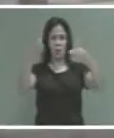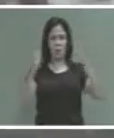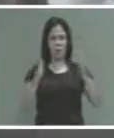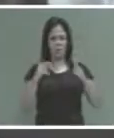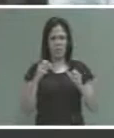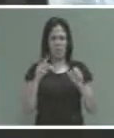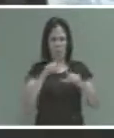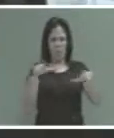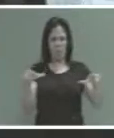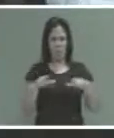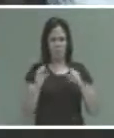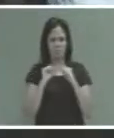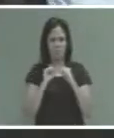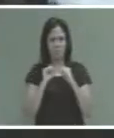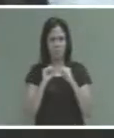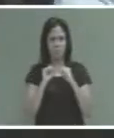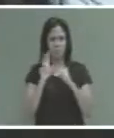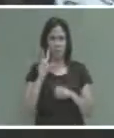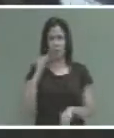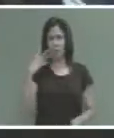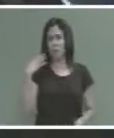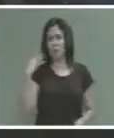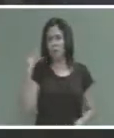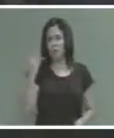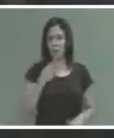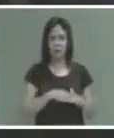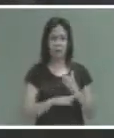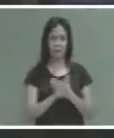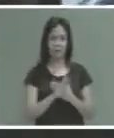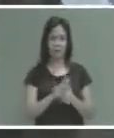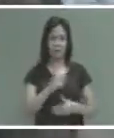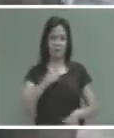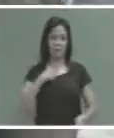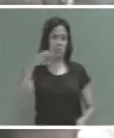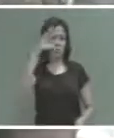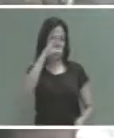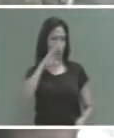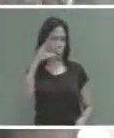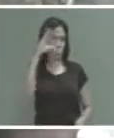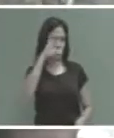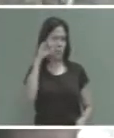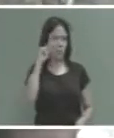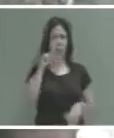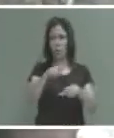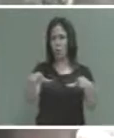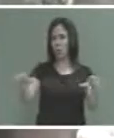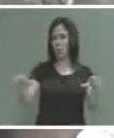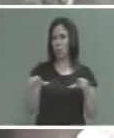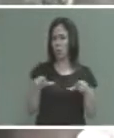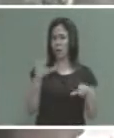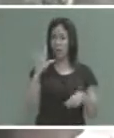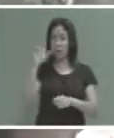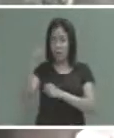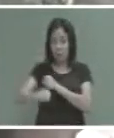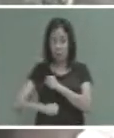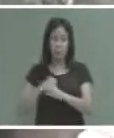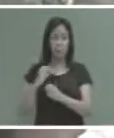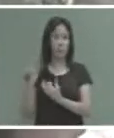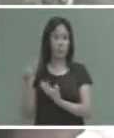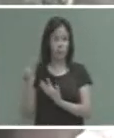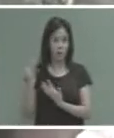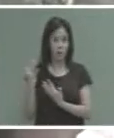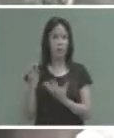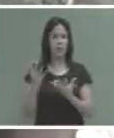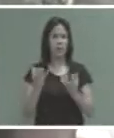que no nos invitan a entrar. Entonces, yo estaba buscando un lugar, nos tomó 3 años para realizar la exposición por eso, porque estamos buscando un lugar que